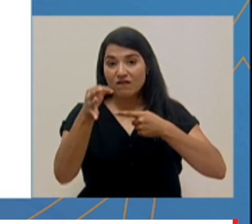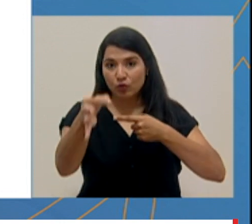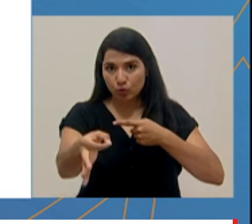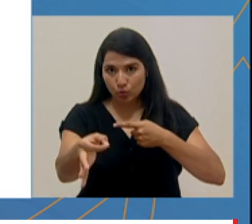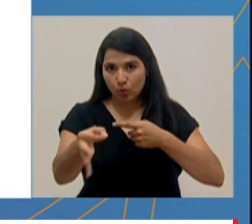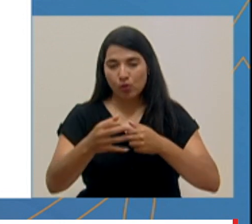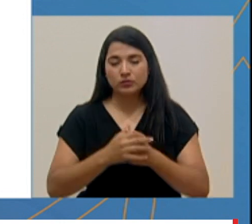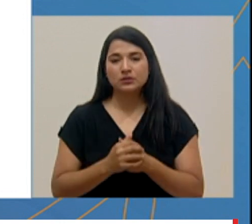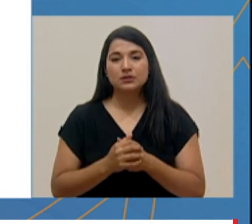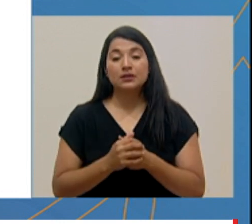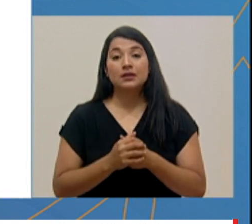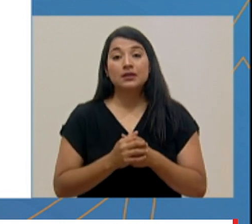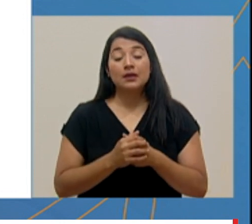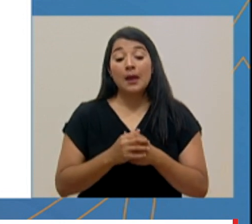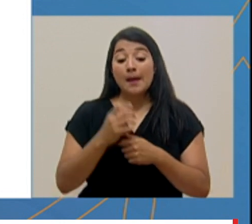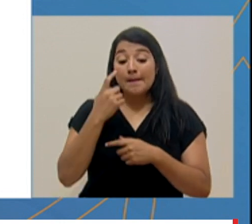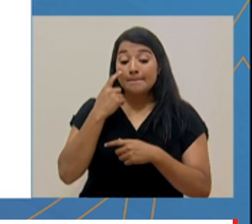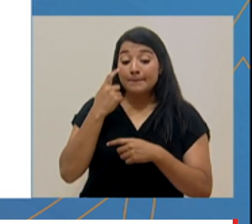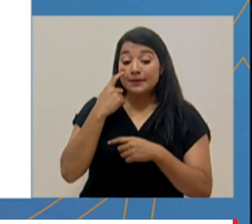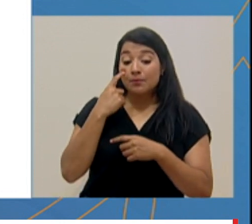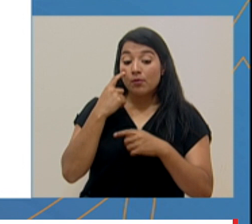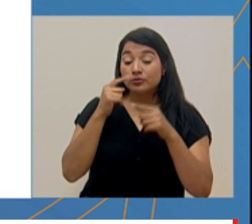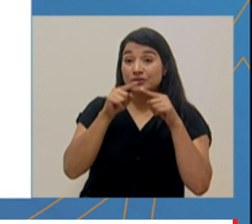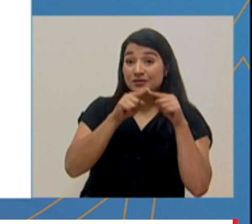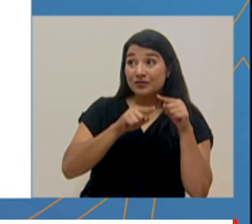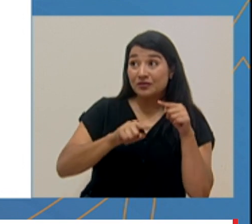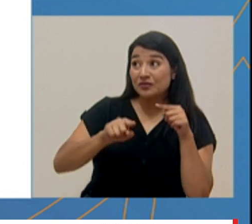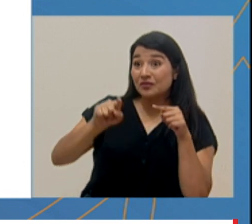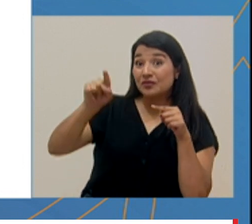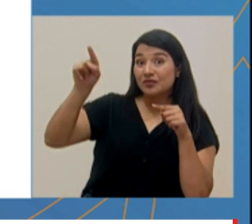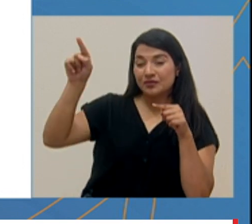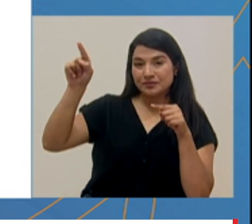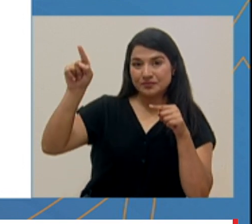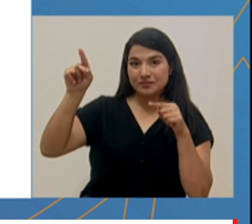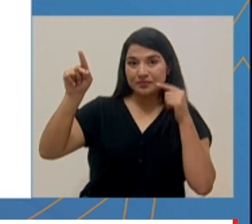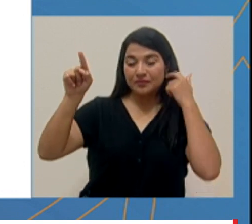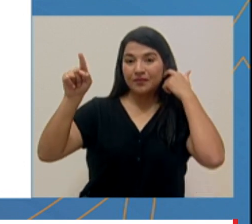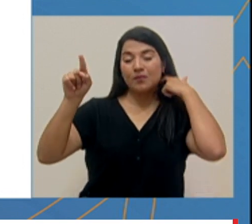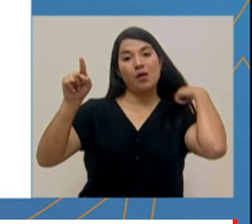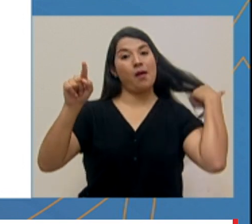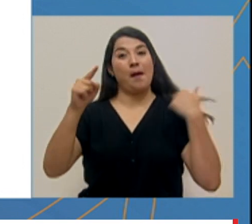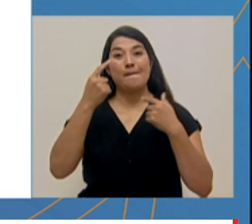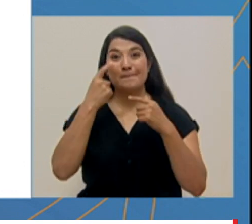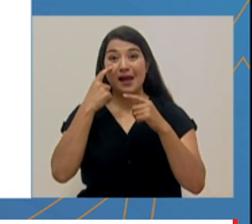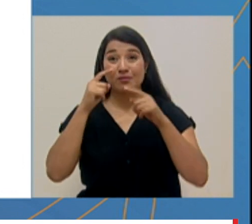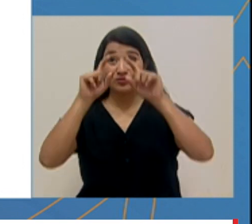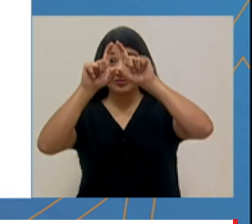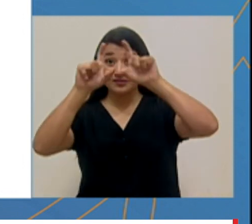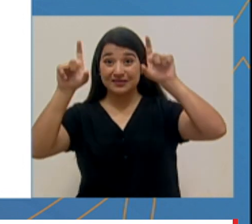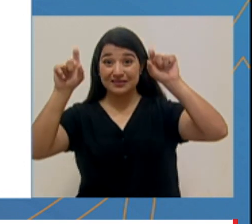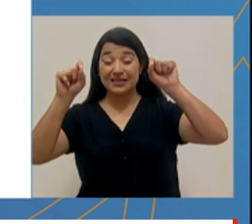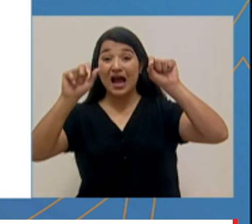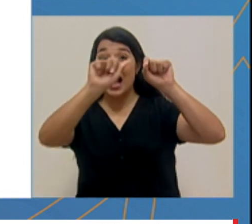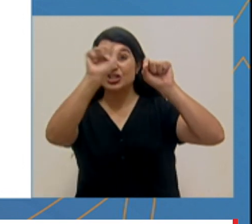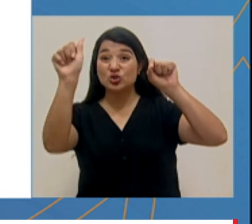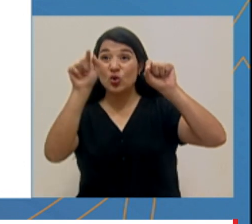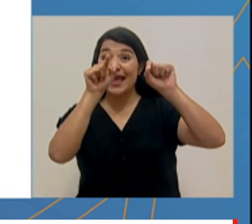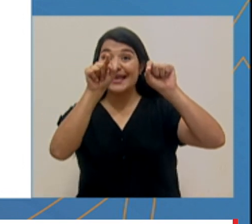flecha que da al cuadro azul es donde estamos hoy, y vemos que esto es una curva